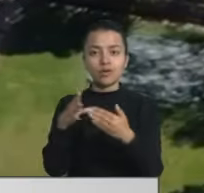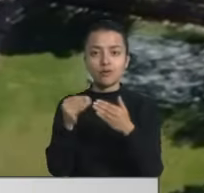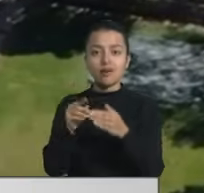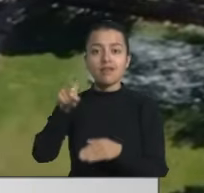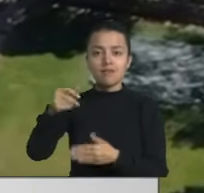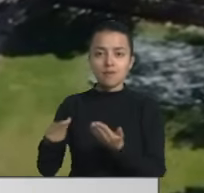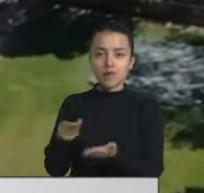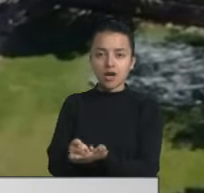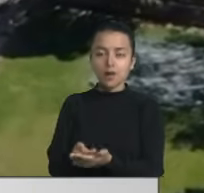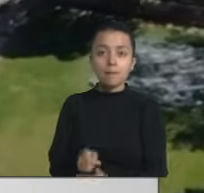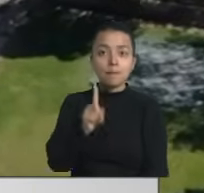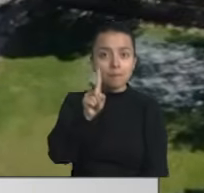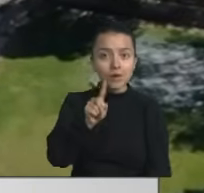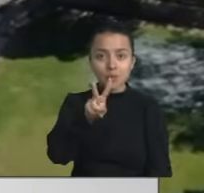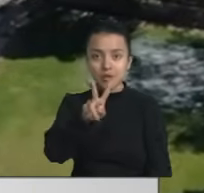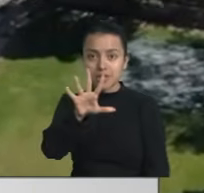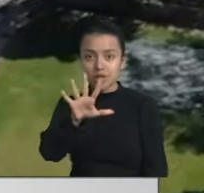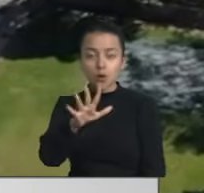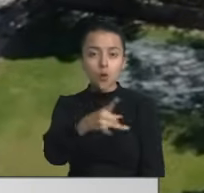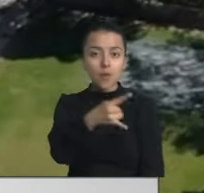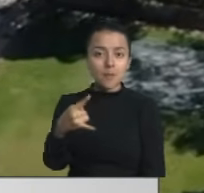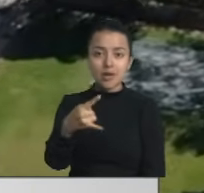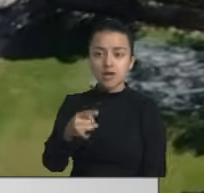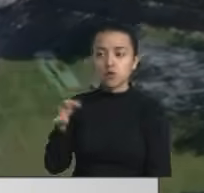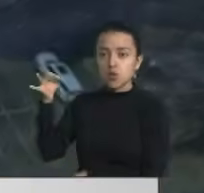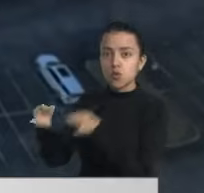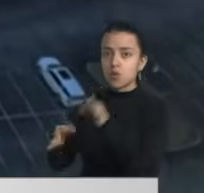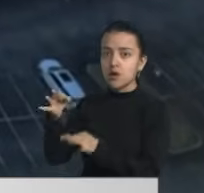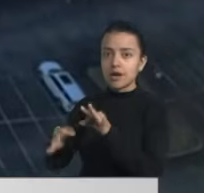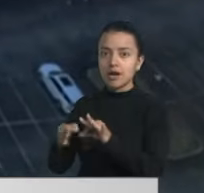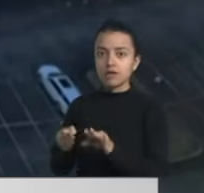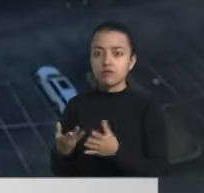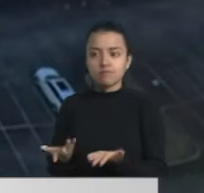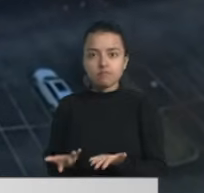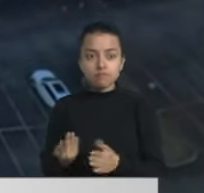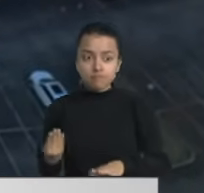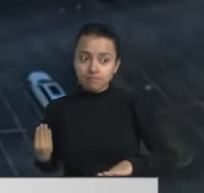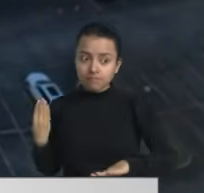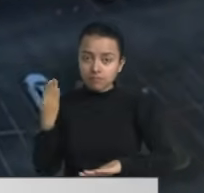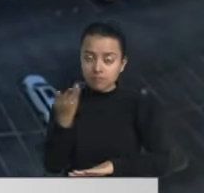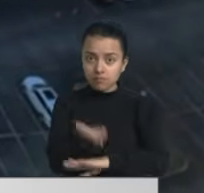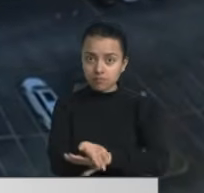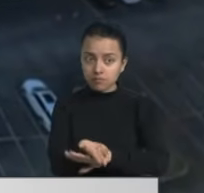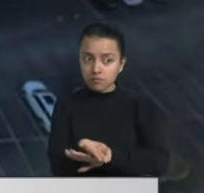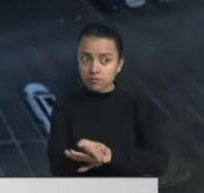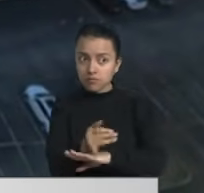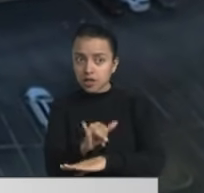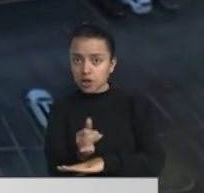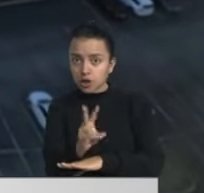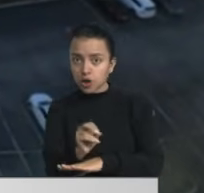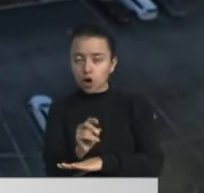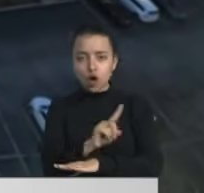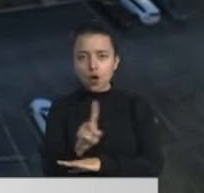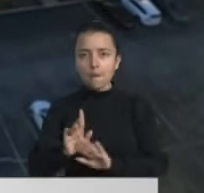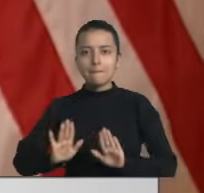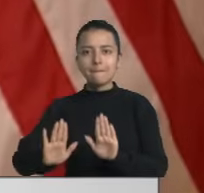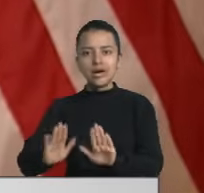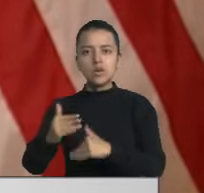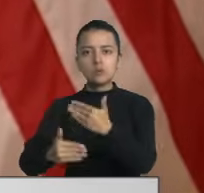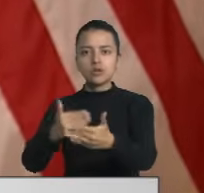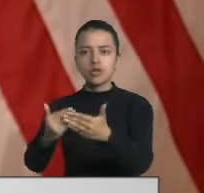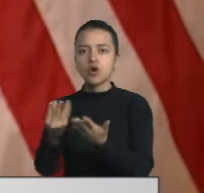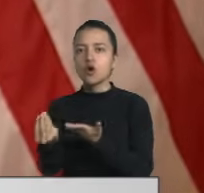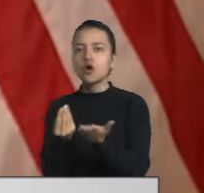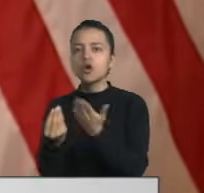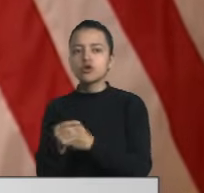pero el 25 de marzo un tribunal de apelaciones suspendió la ejecución del fallo de un juez con la condición de que el